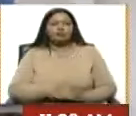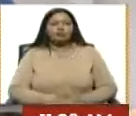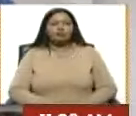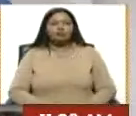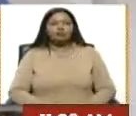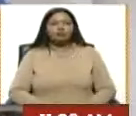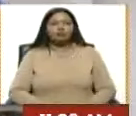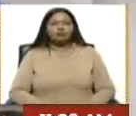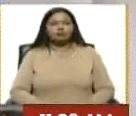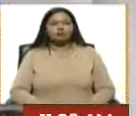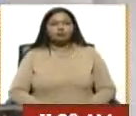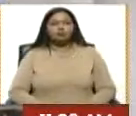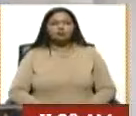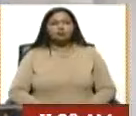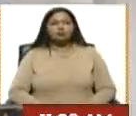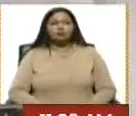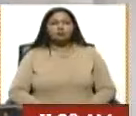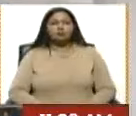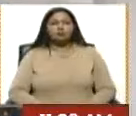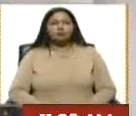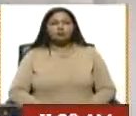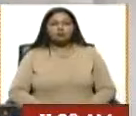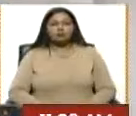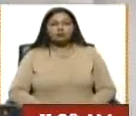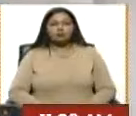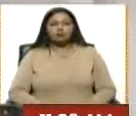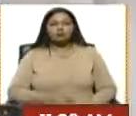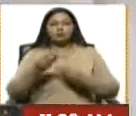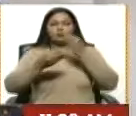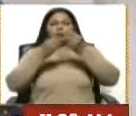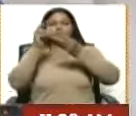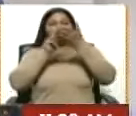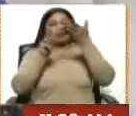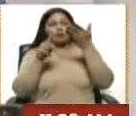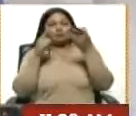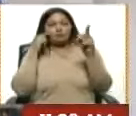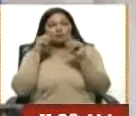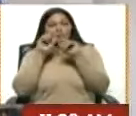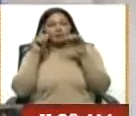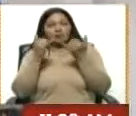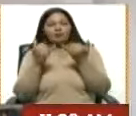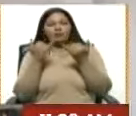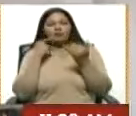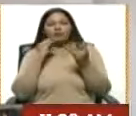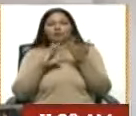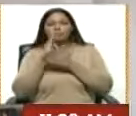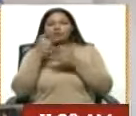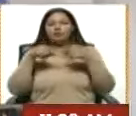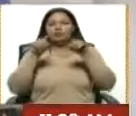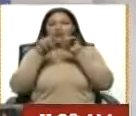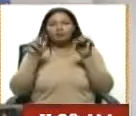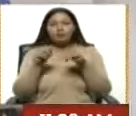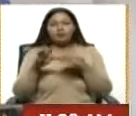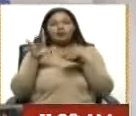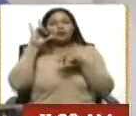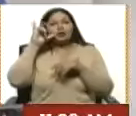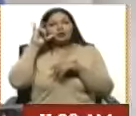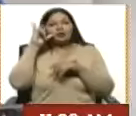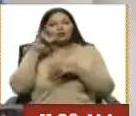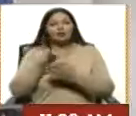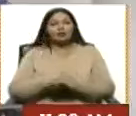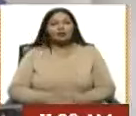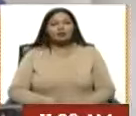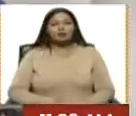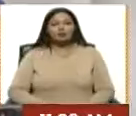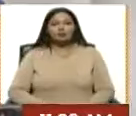leer justamente y cuando entras a la red social funciona así? Lo ha dicho el presidente. Te metes en Instagram y de